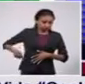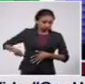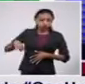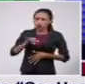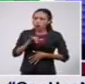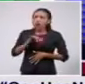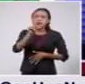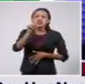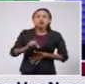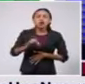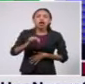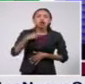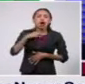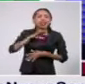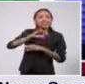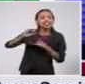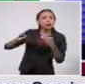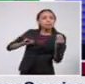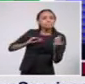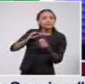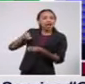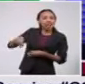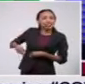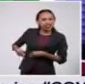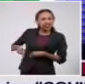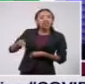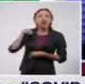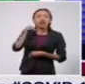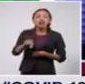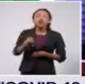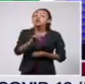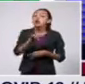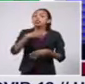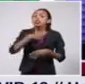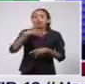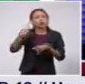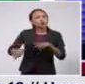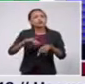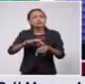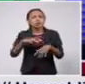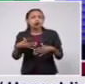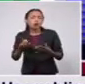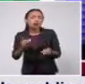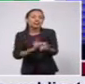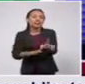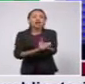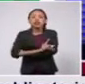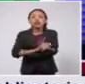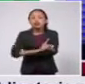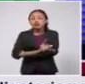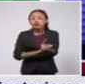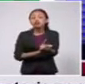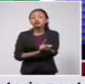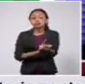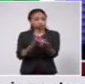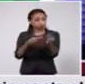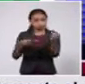trasplantado anteriormente con una diabetes mellitus que como síntomas